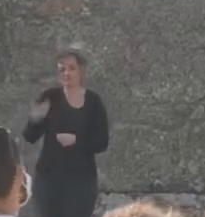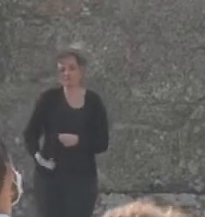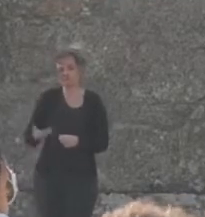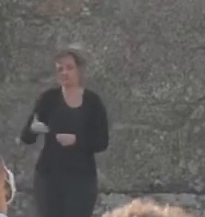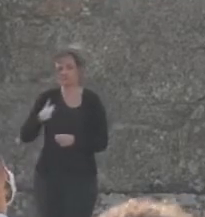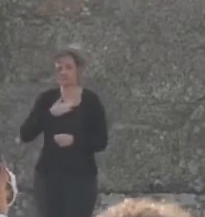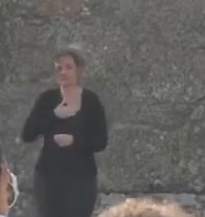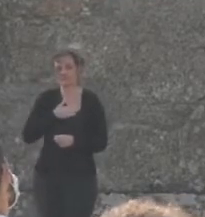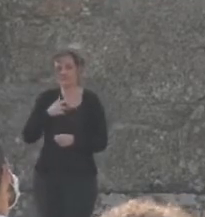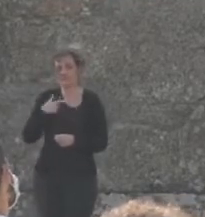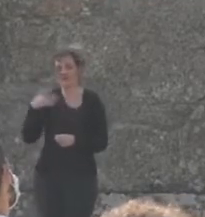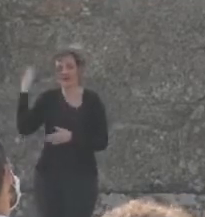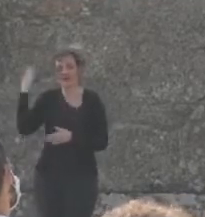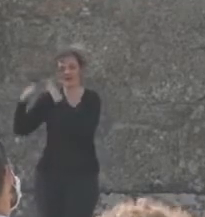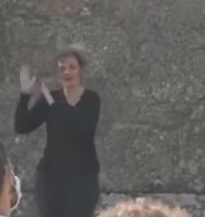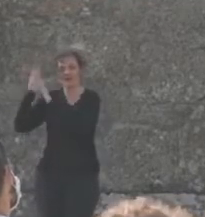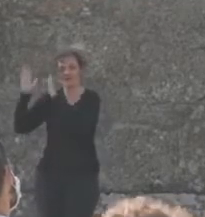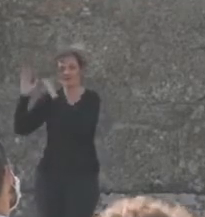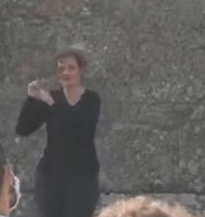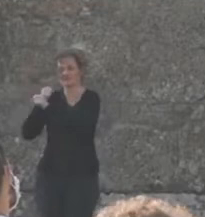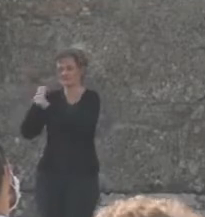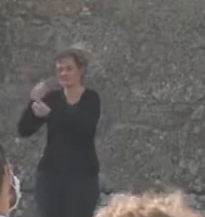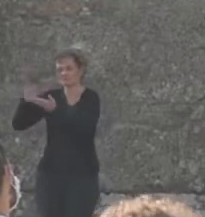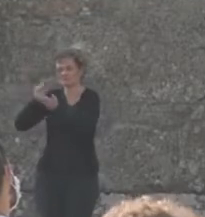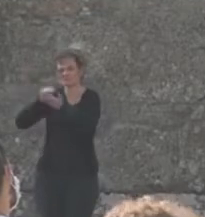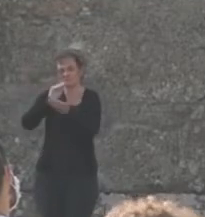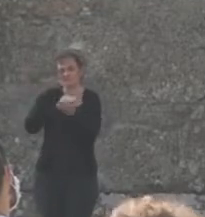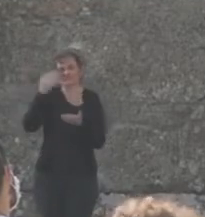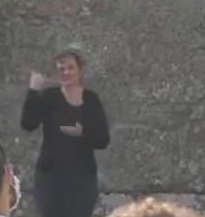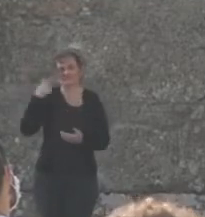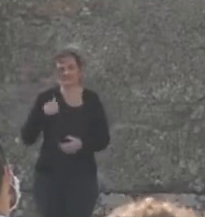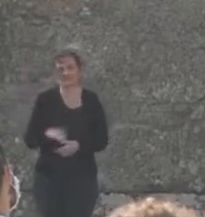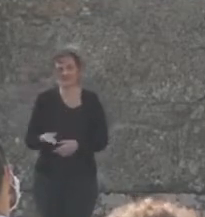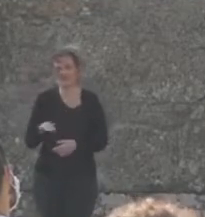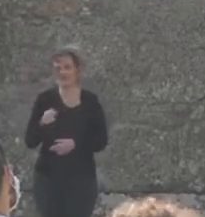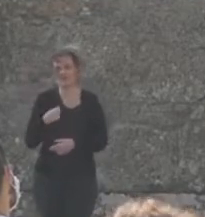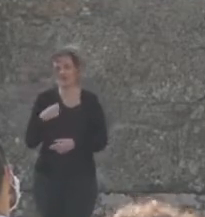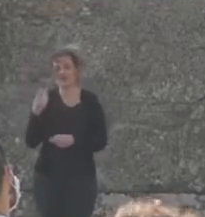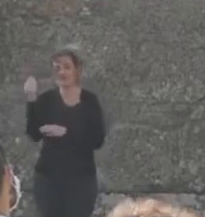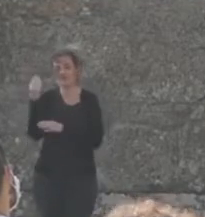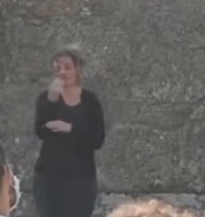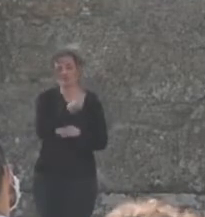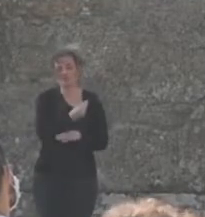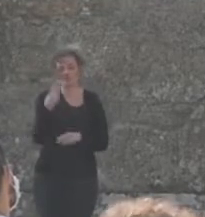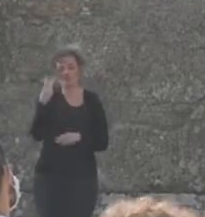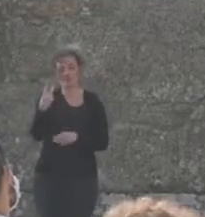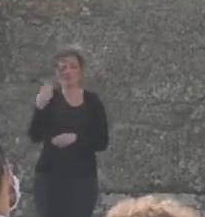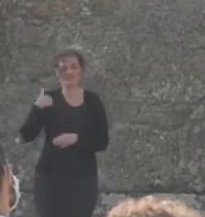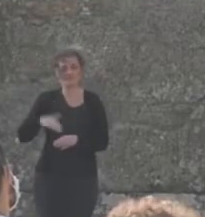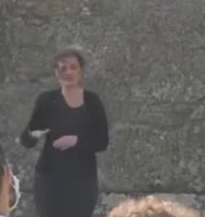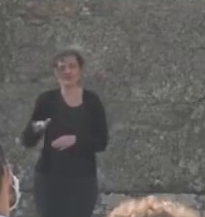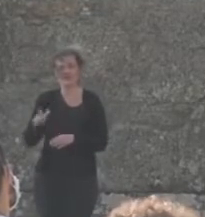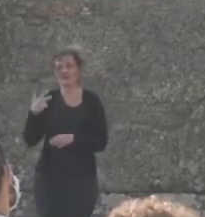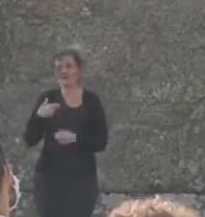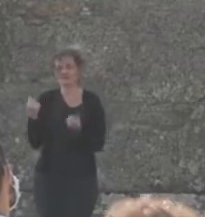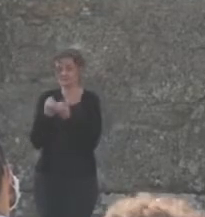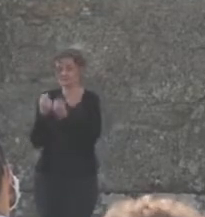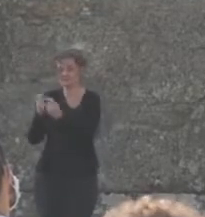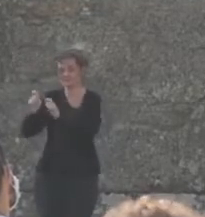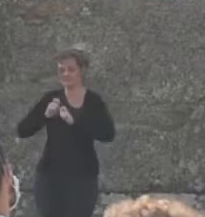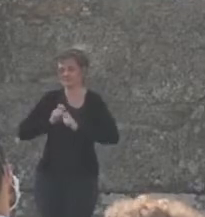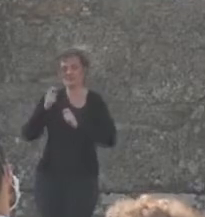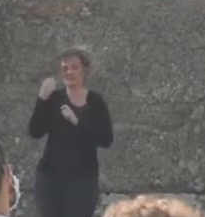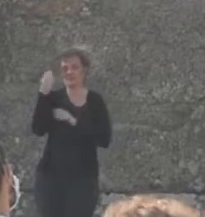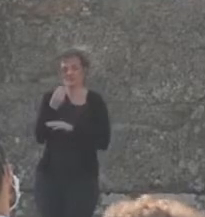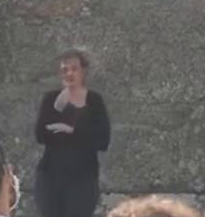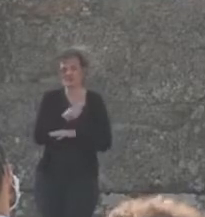xa naquel momento tiñan moito traballo recollido, tiñan dúas exposicións feitas, e logo cedéronos a nosa